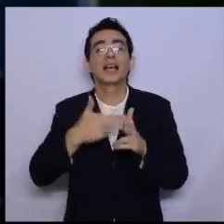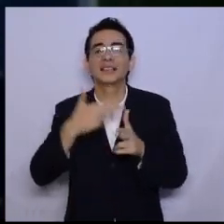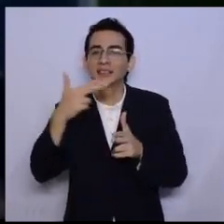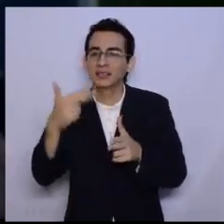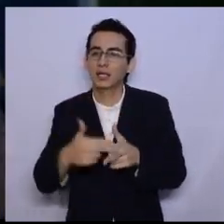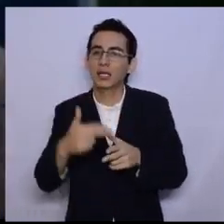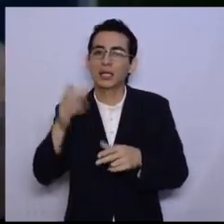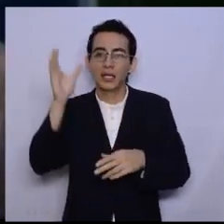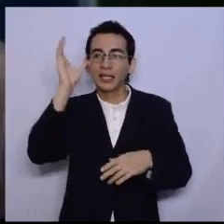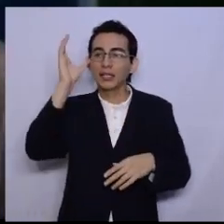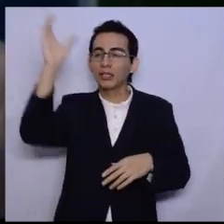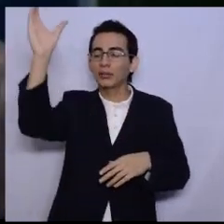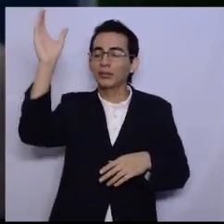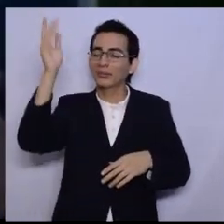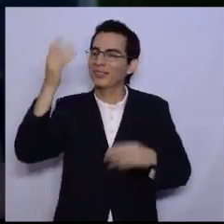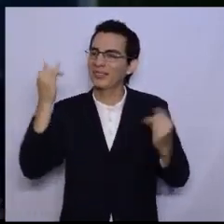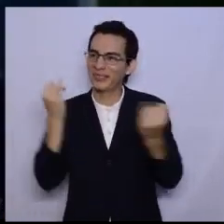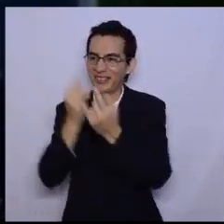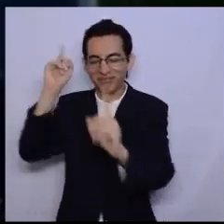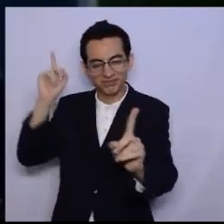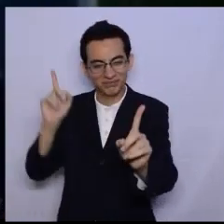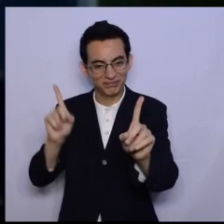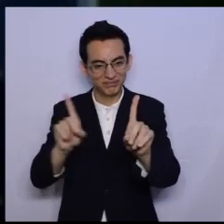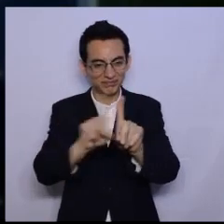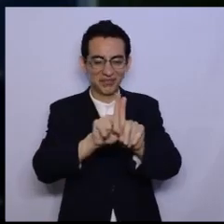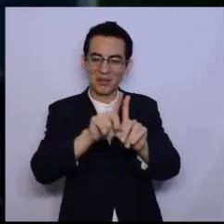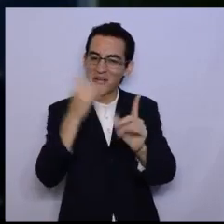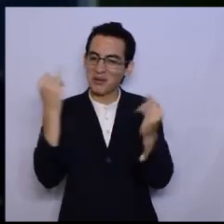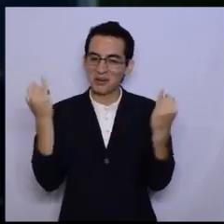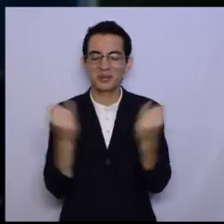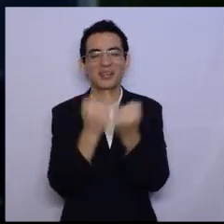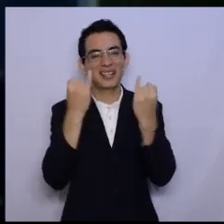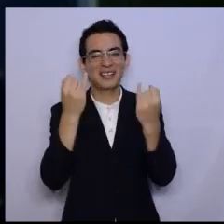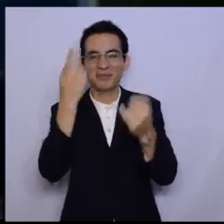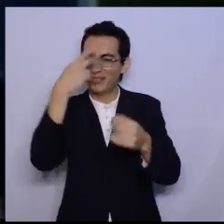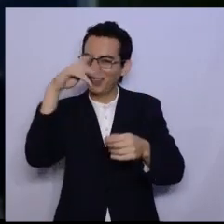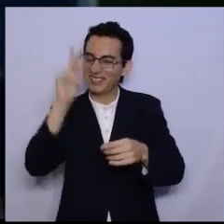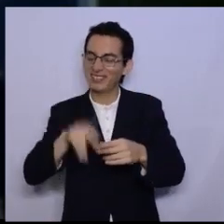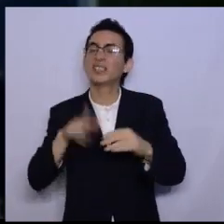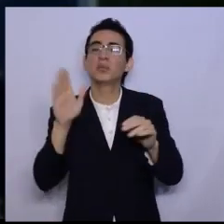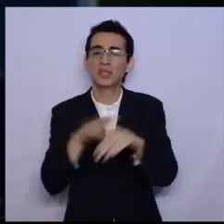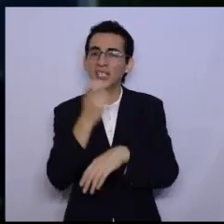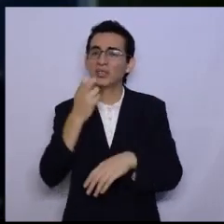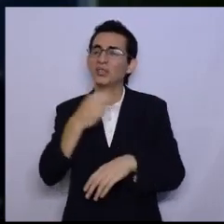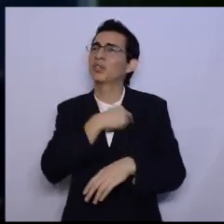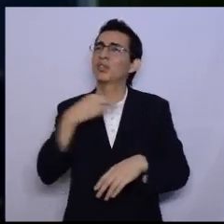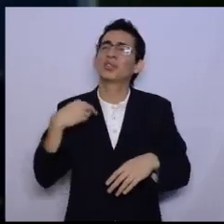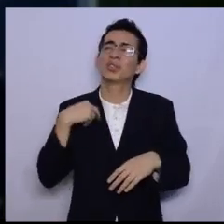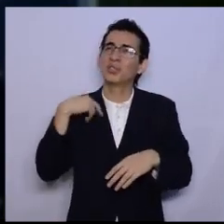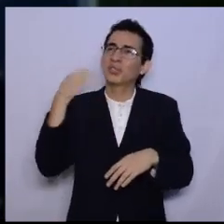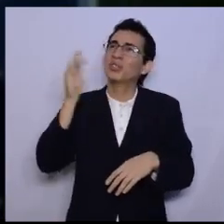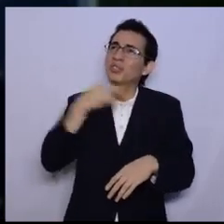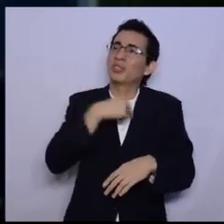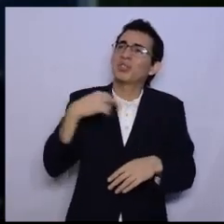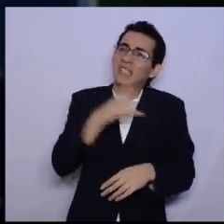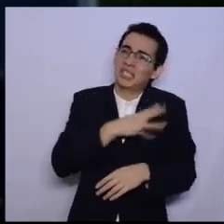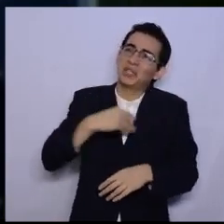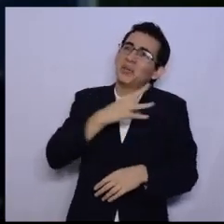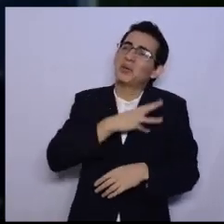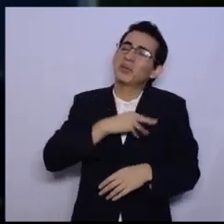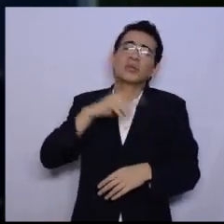en vosotros. Así, Señor, tú no nos dejarás. Si somos tus hijos, seguirás